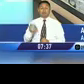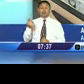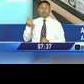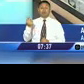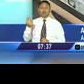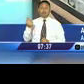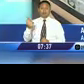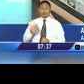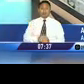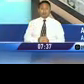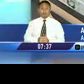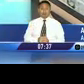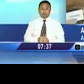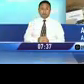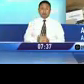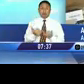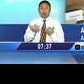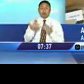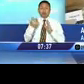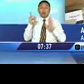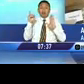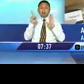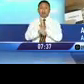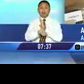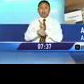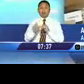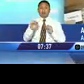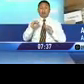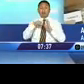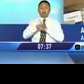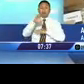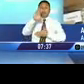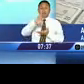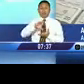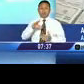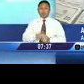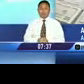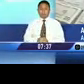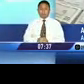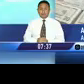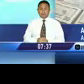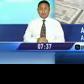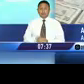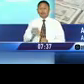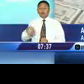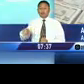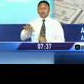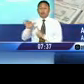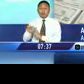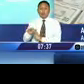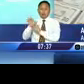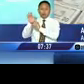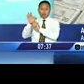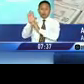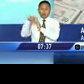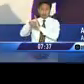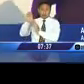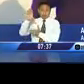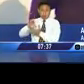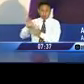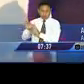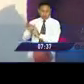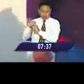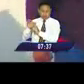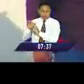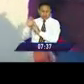pase, se deposite en una cuenta del Banco Central. Es una cuenta especial que tiene el Banco Central. Como